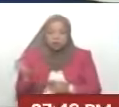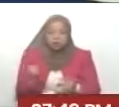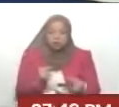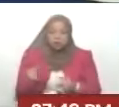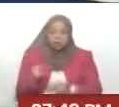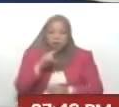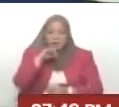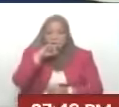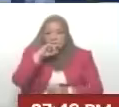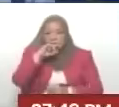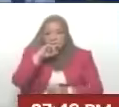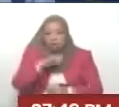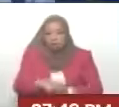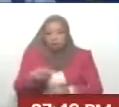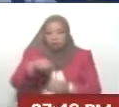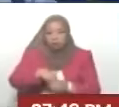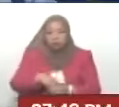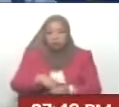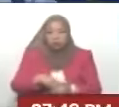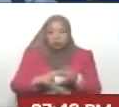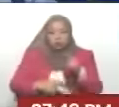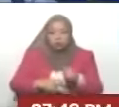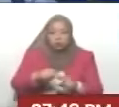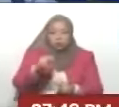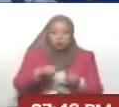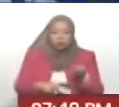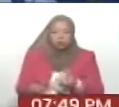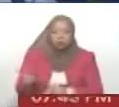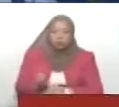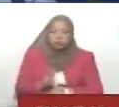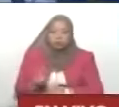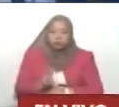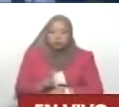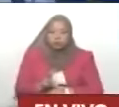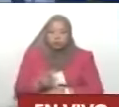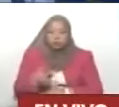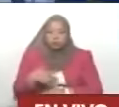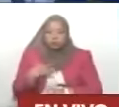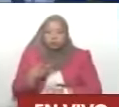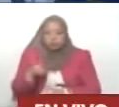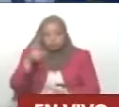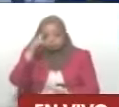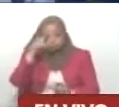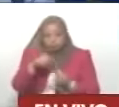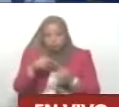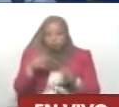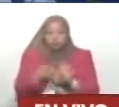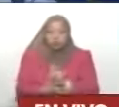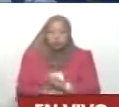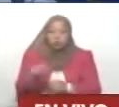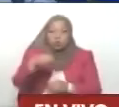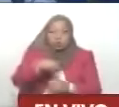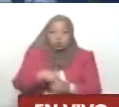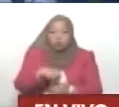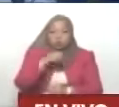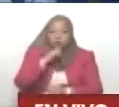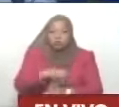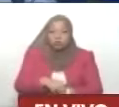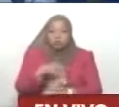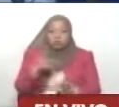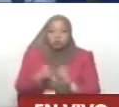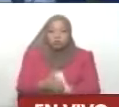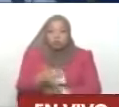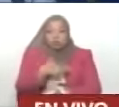del odio para que se incorporen a la construcción de nuestro país? Y digo esto excluyendo si quieren o no